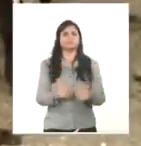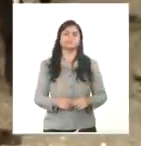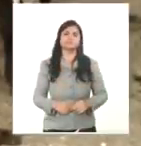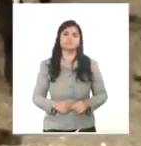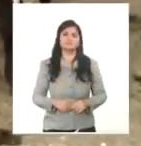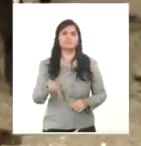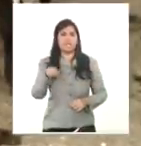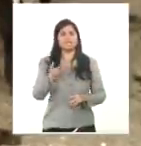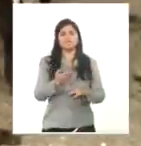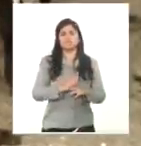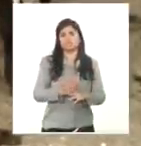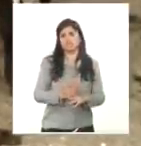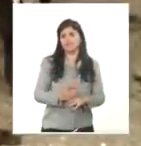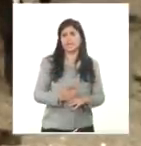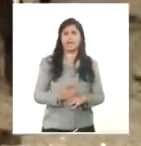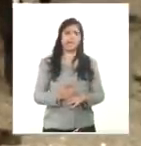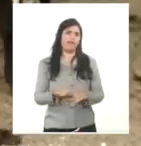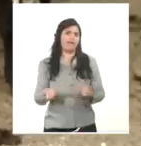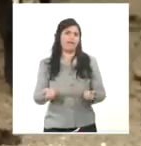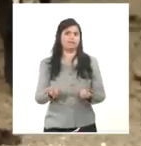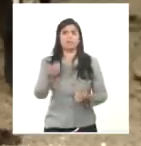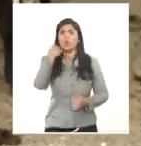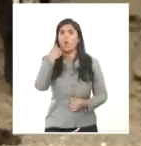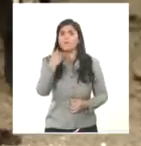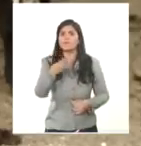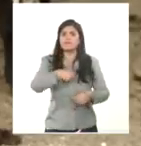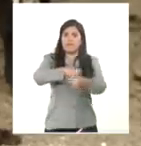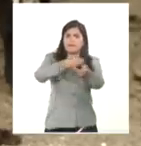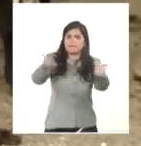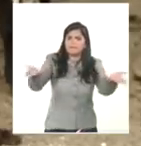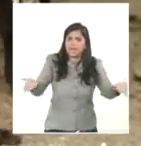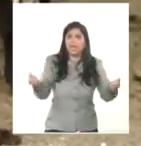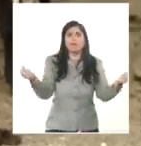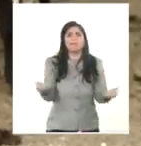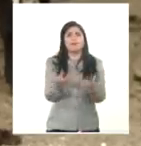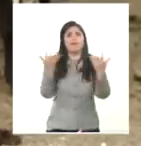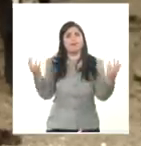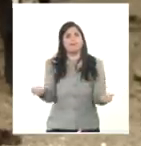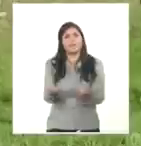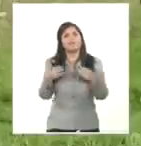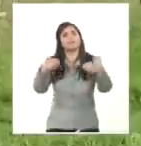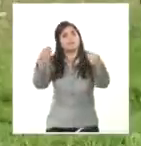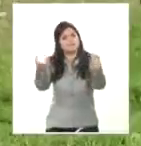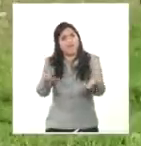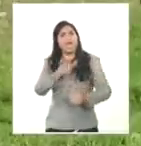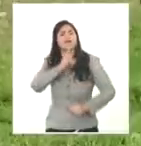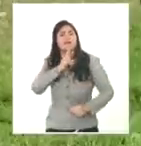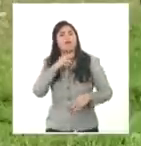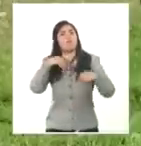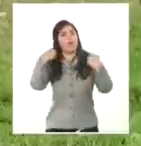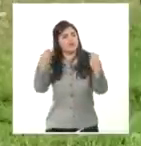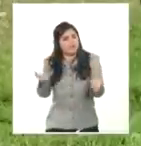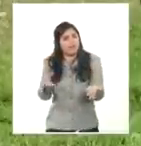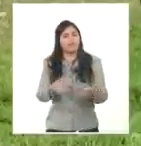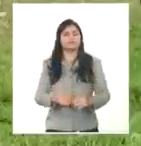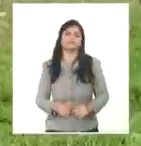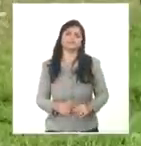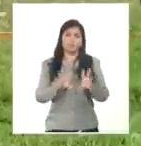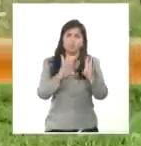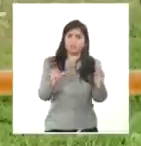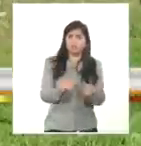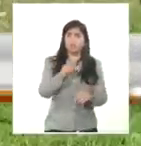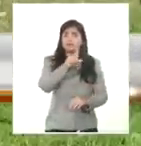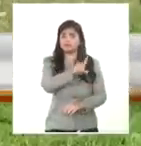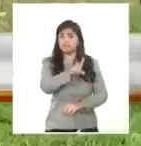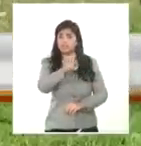implica reproducción, producción, todo, porque son horas que deja de comer el ganado. 118 animales consumiendo 10% de